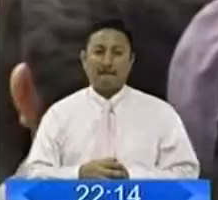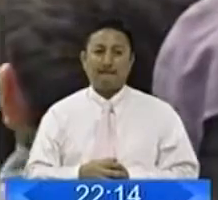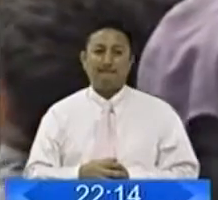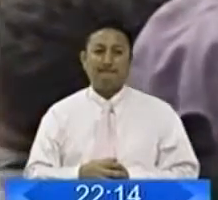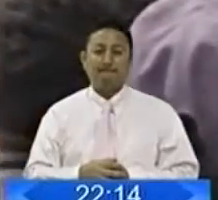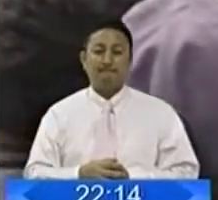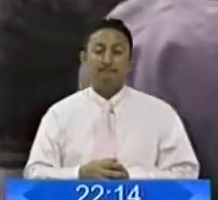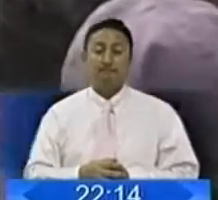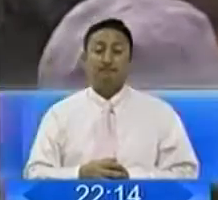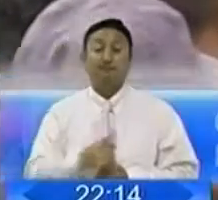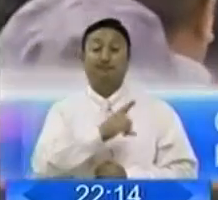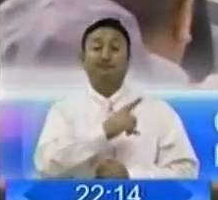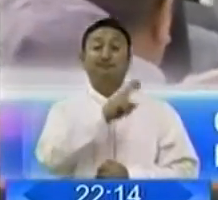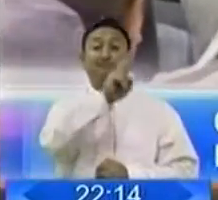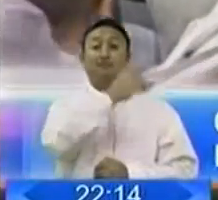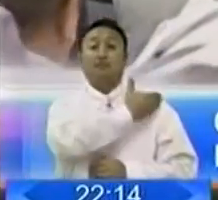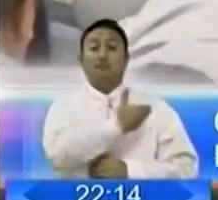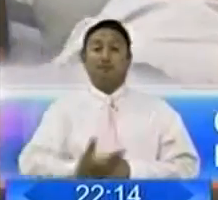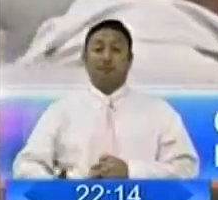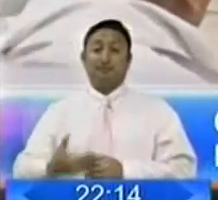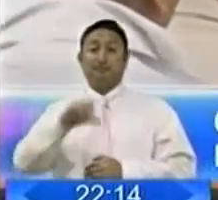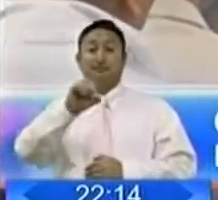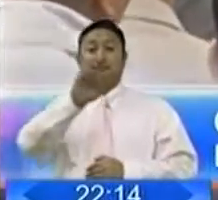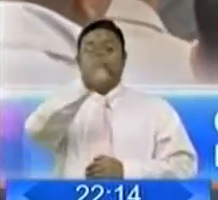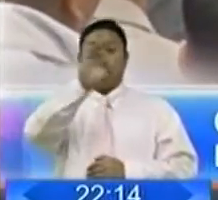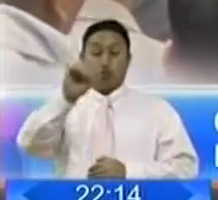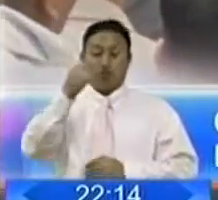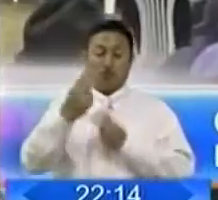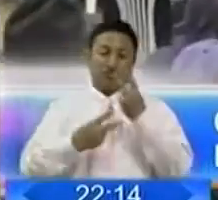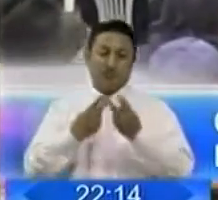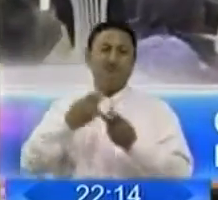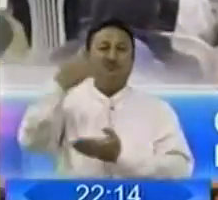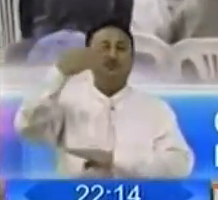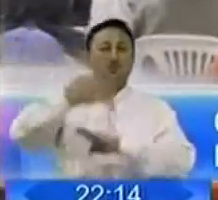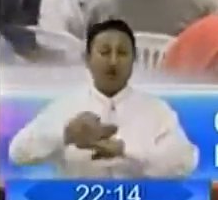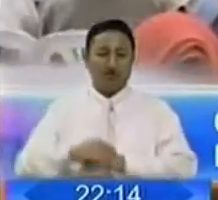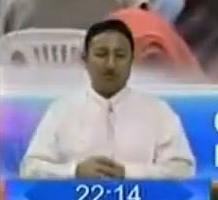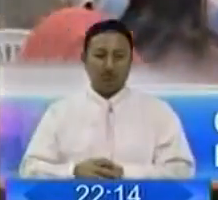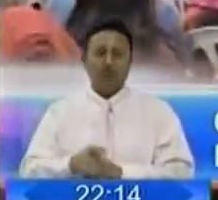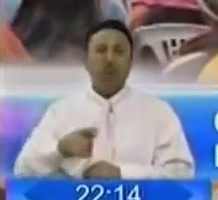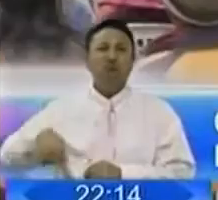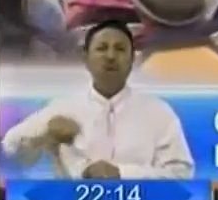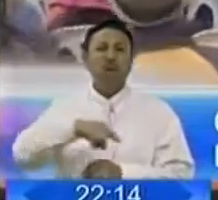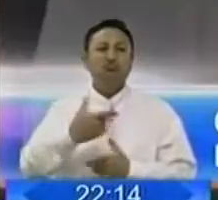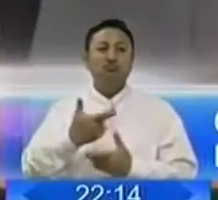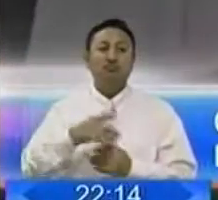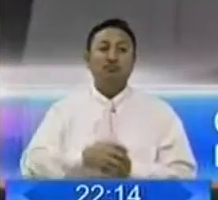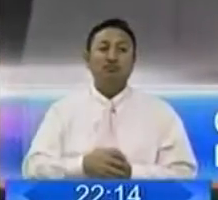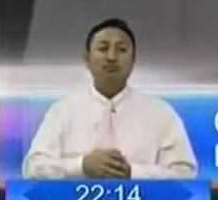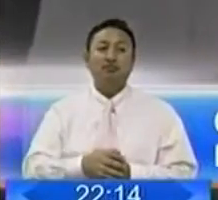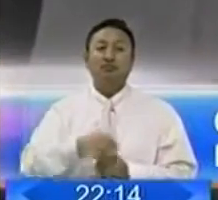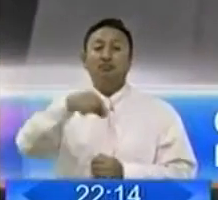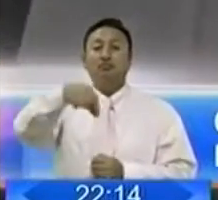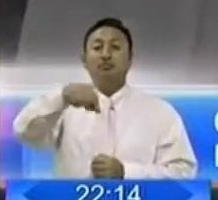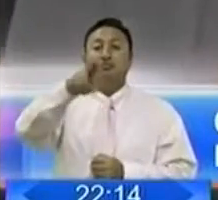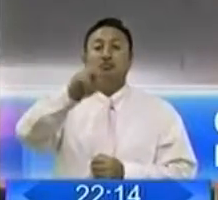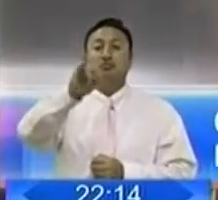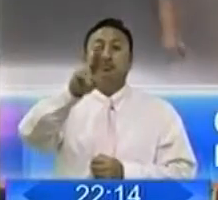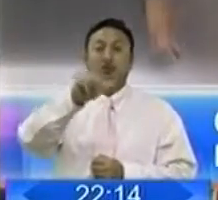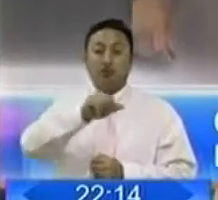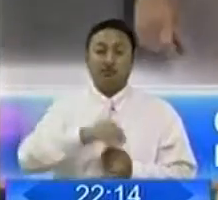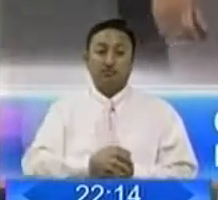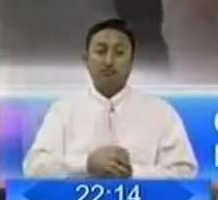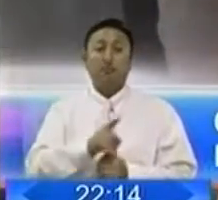El vicepresidente de la República visitó la provincia de Chimborazo. La parroquia Quimia fue el escenario donde se firmaron al menos